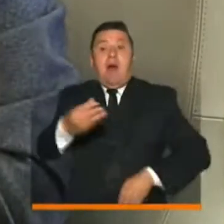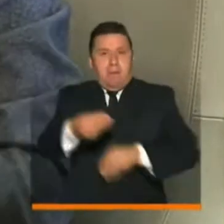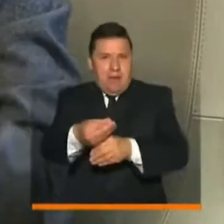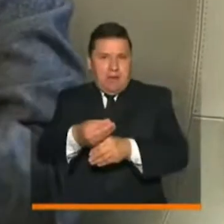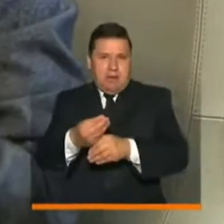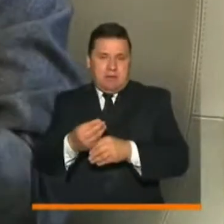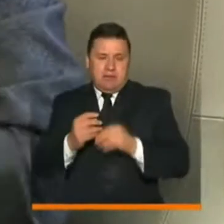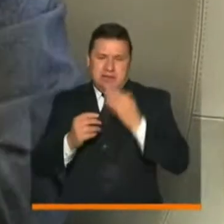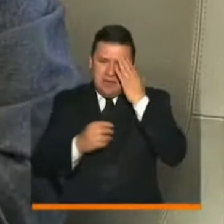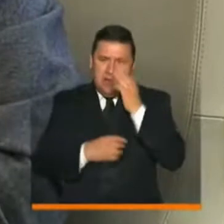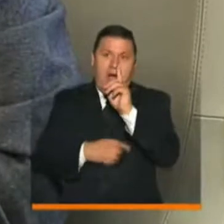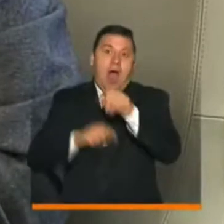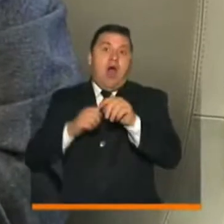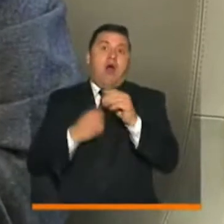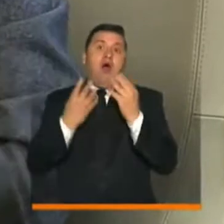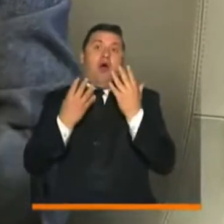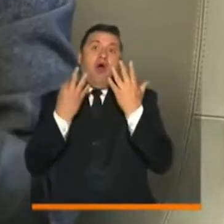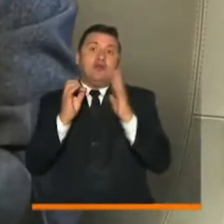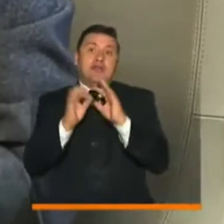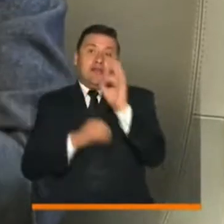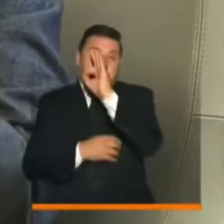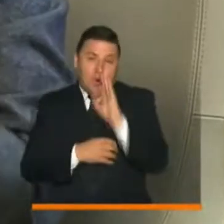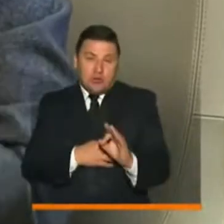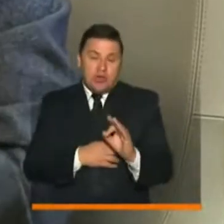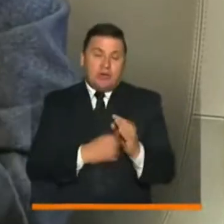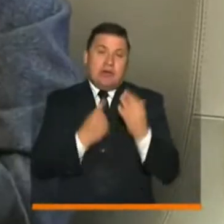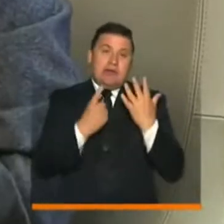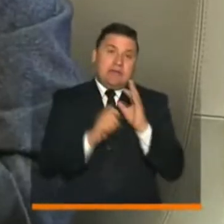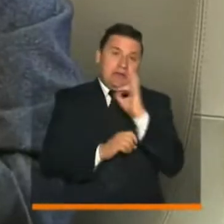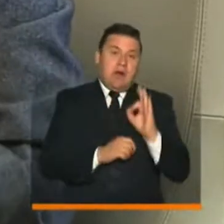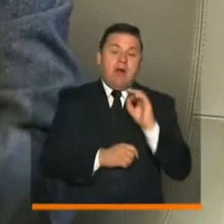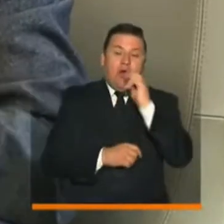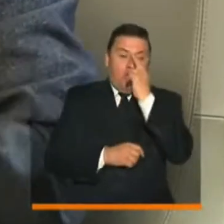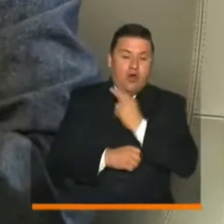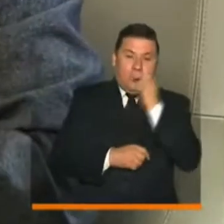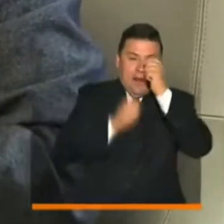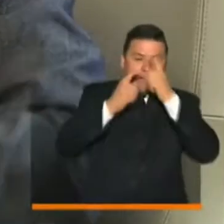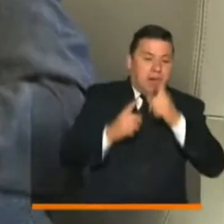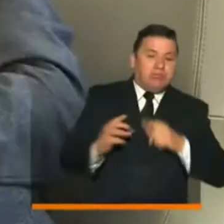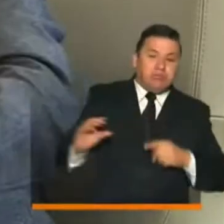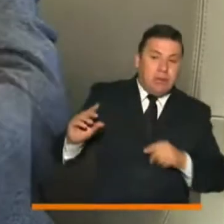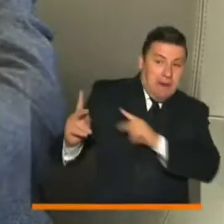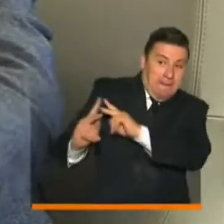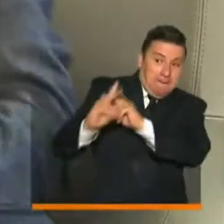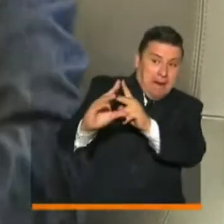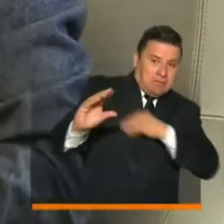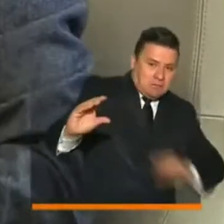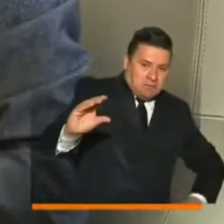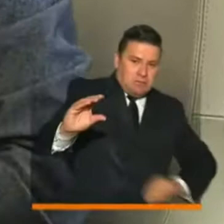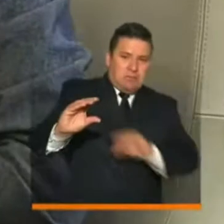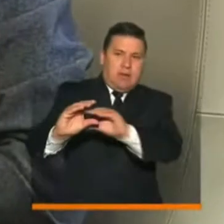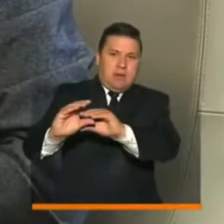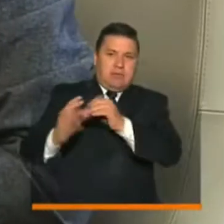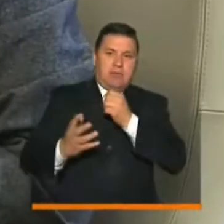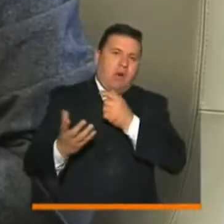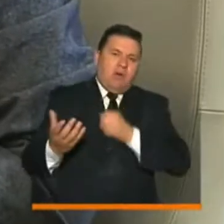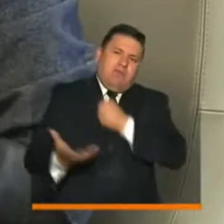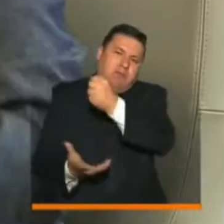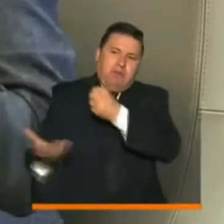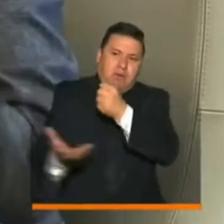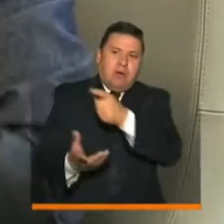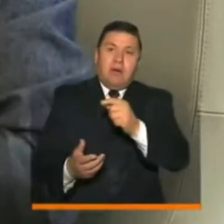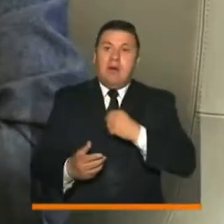de la nación, entre el 80 y el 90% serán compromisos que hace la nación para que si las empresas en algún momento no pueden